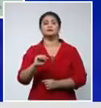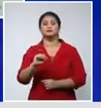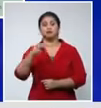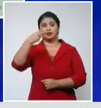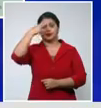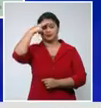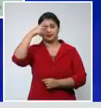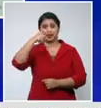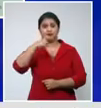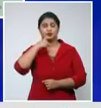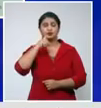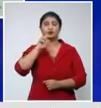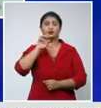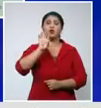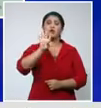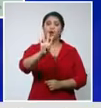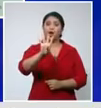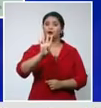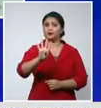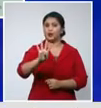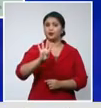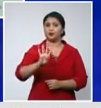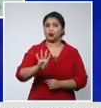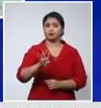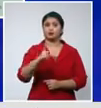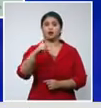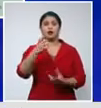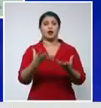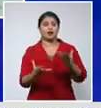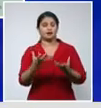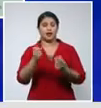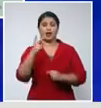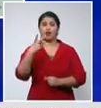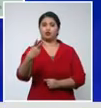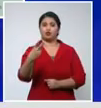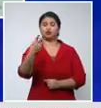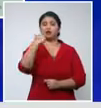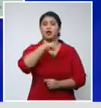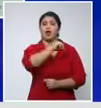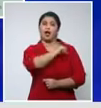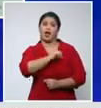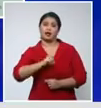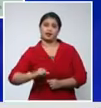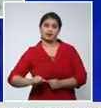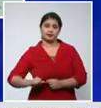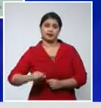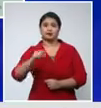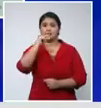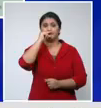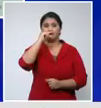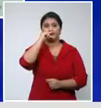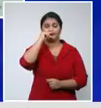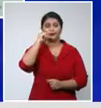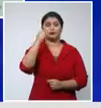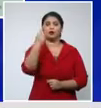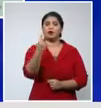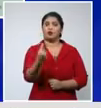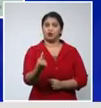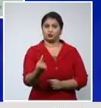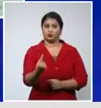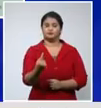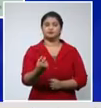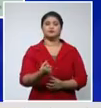4 cada uno, Candelaria 2 y Alquízar y Bauta, un caso autóctono cada uno en el día de